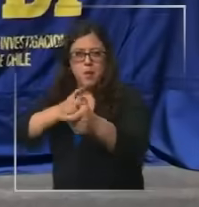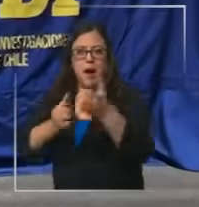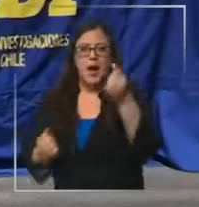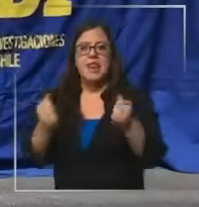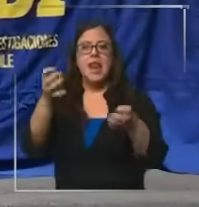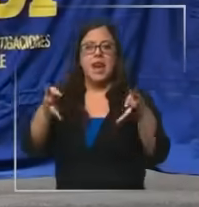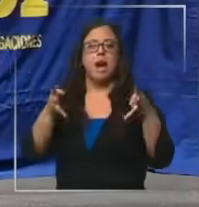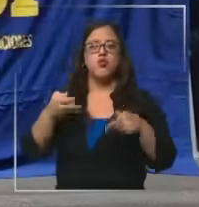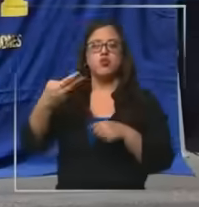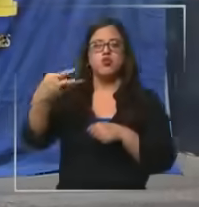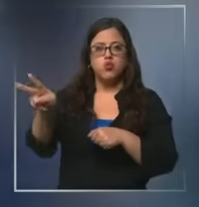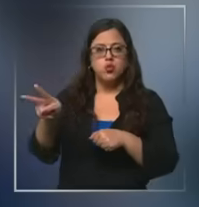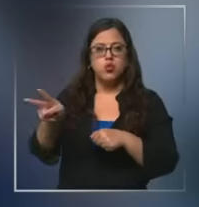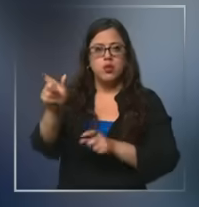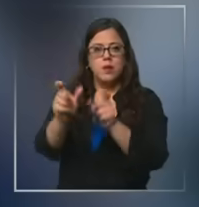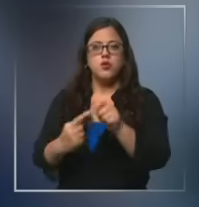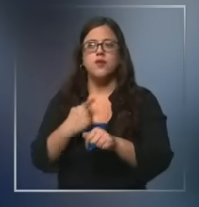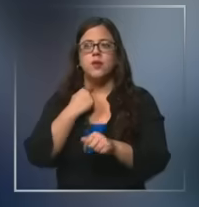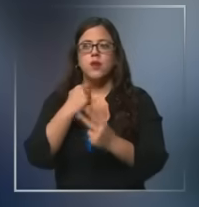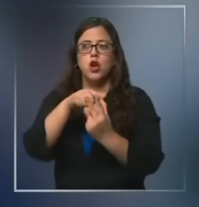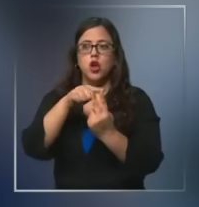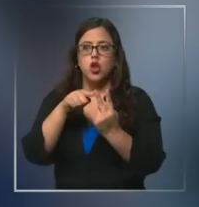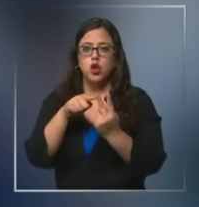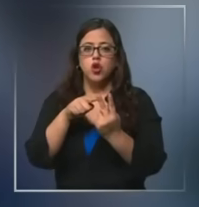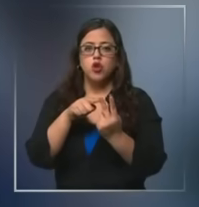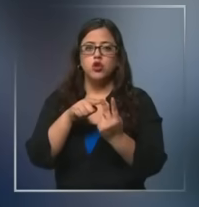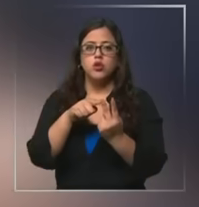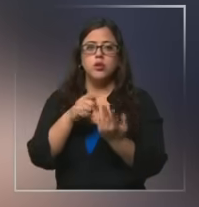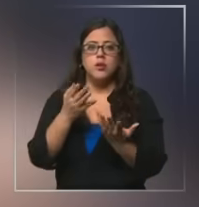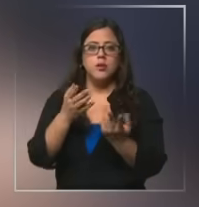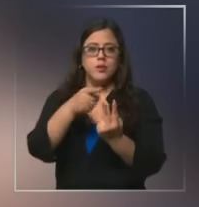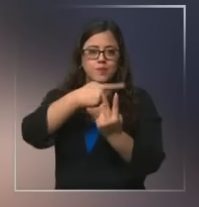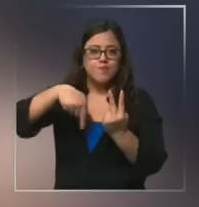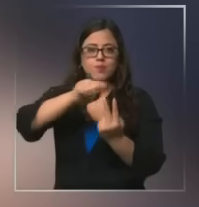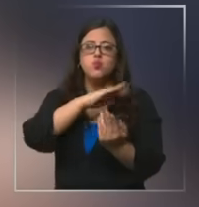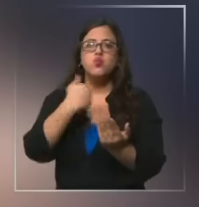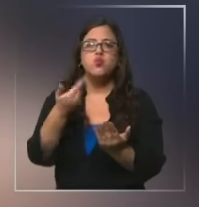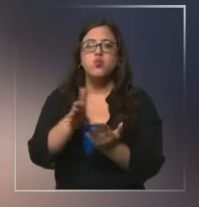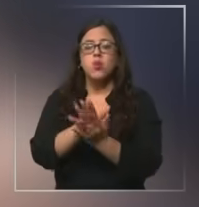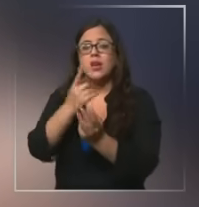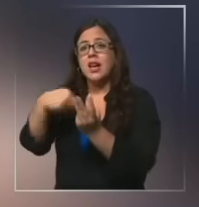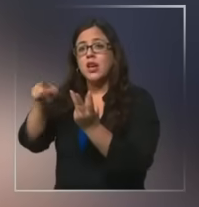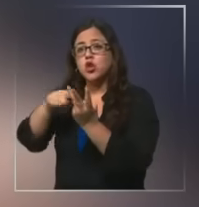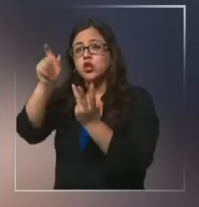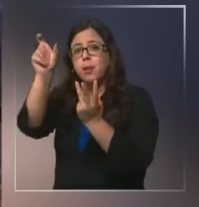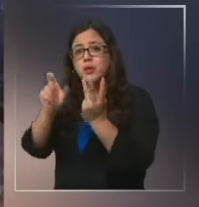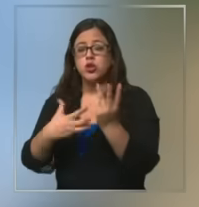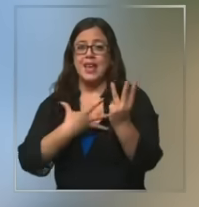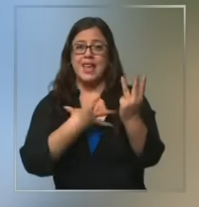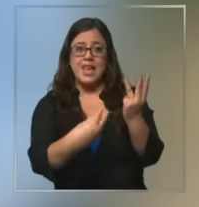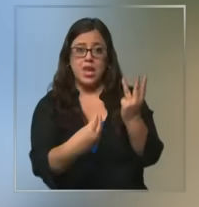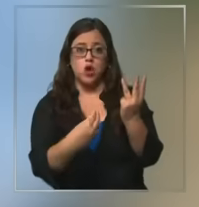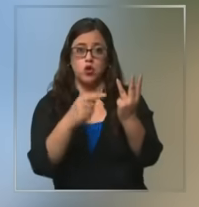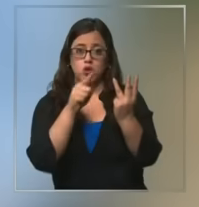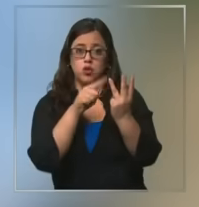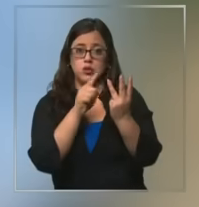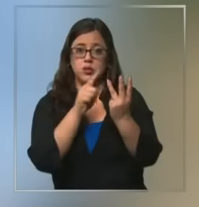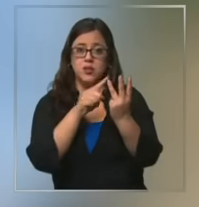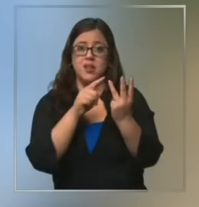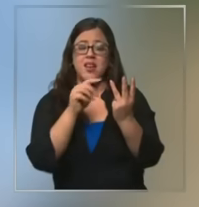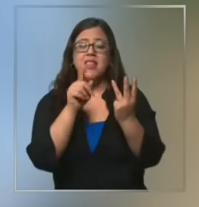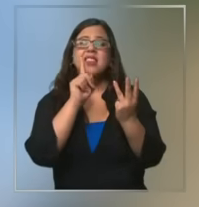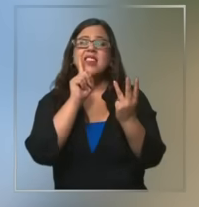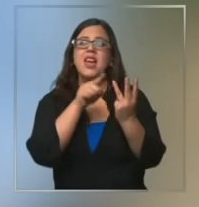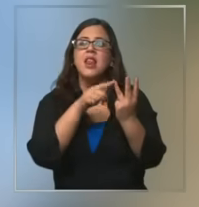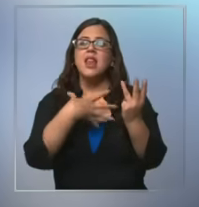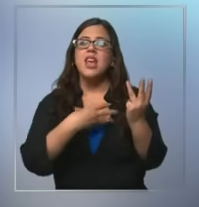que viajaban las víctimas. Dos de ellos resultan muertos en el acto y una tercera persona, quien es el hijo precisamente de